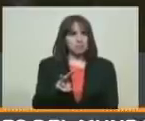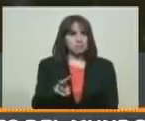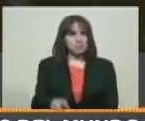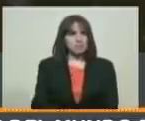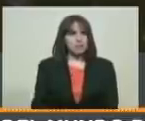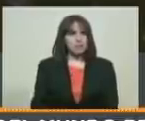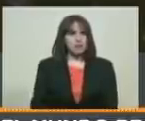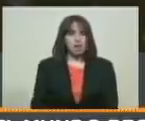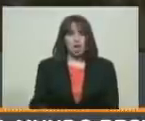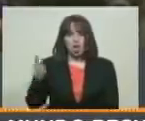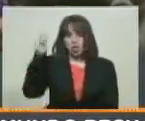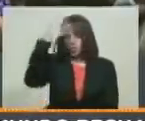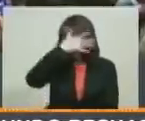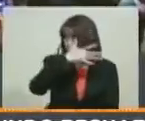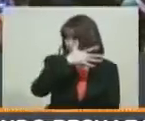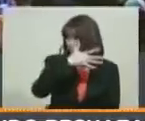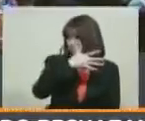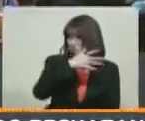¿Donald Trump